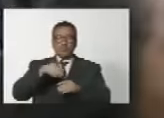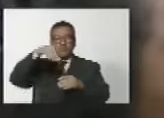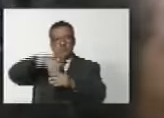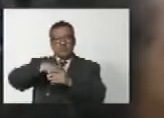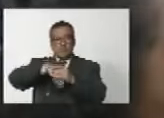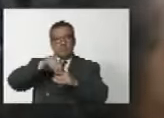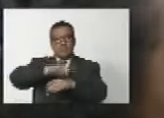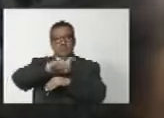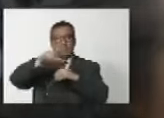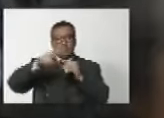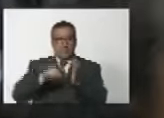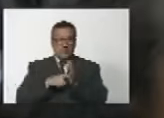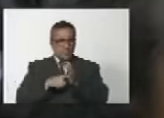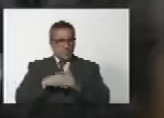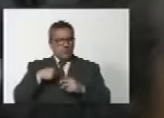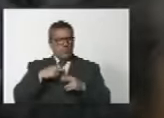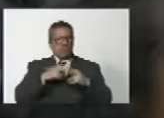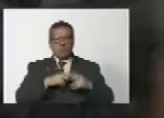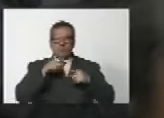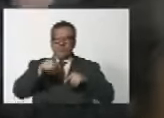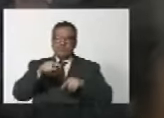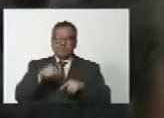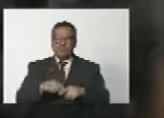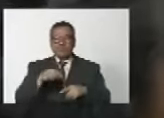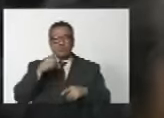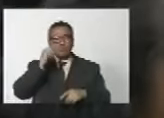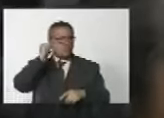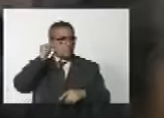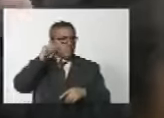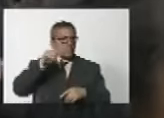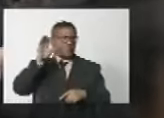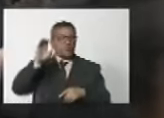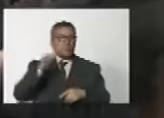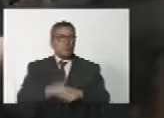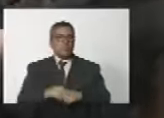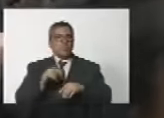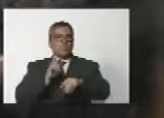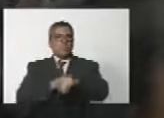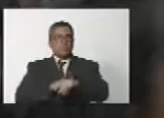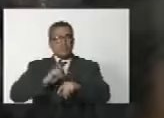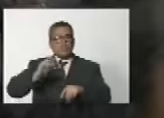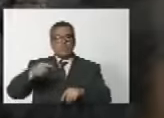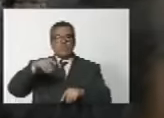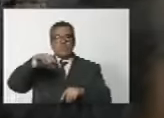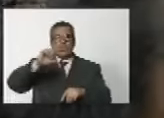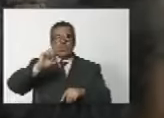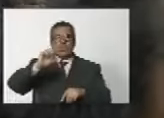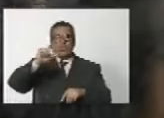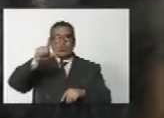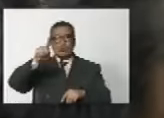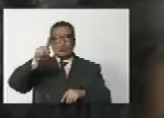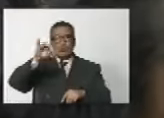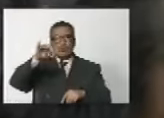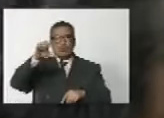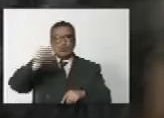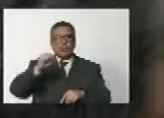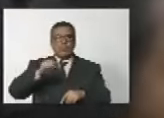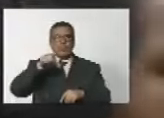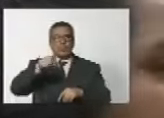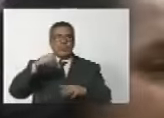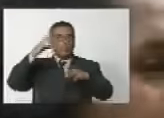votación unánime como se lo merece esta digna mujer de la patria, doctora Gladys Gutiérrez,